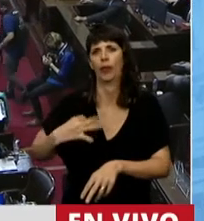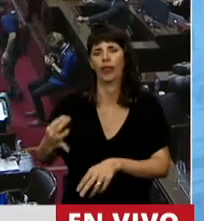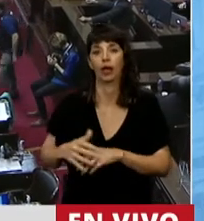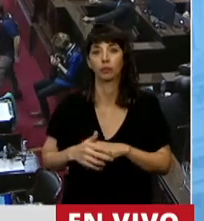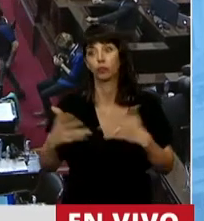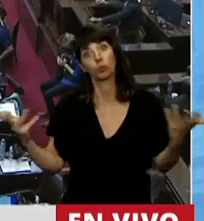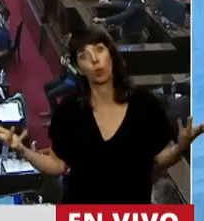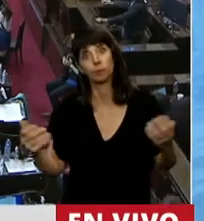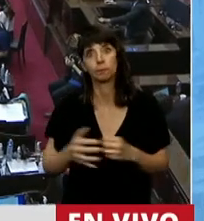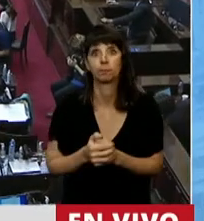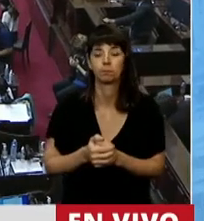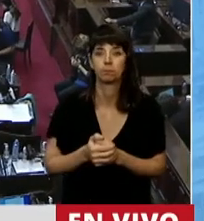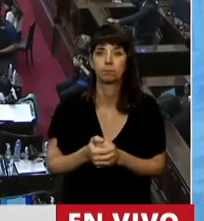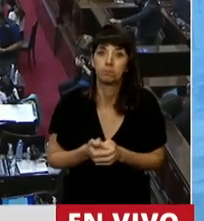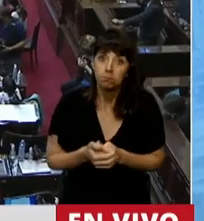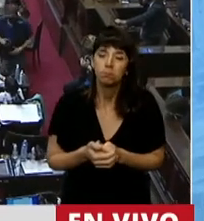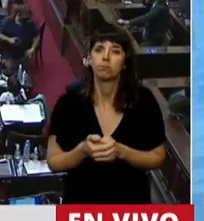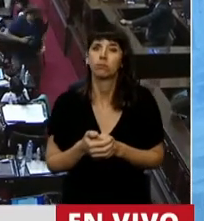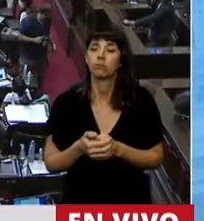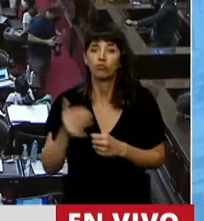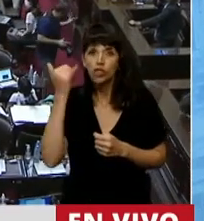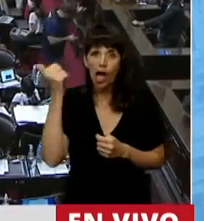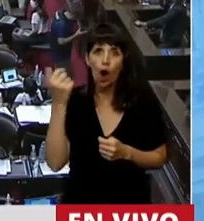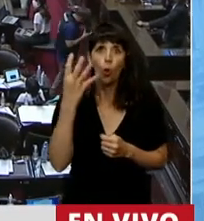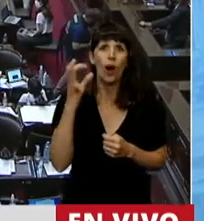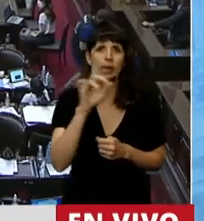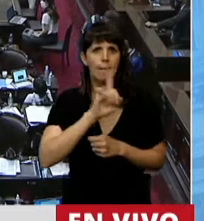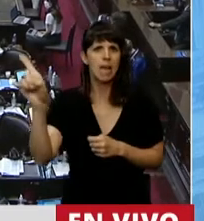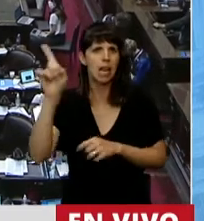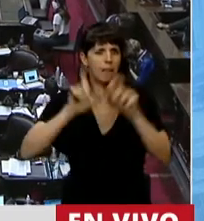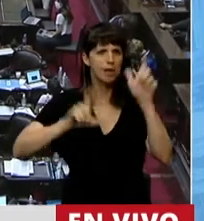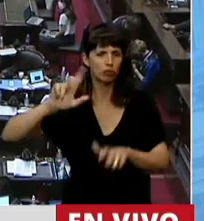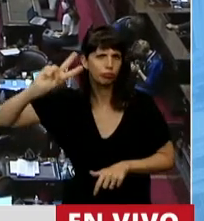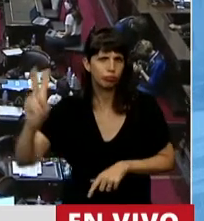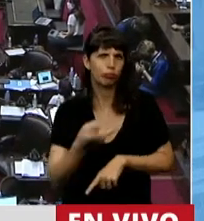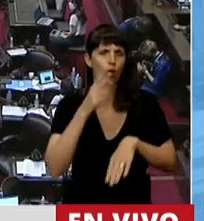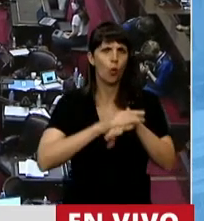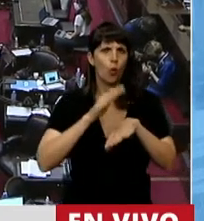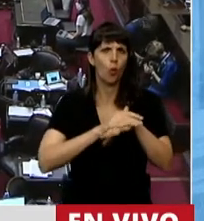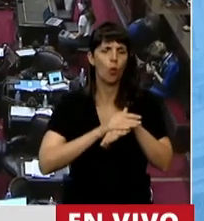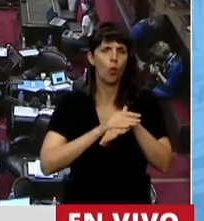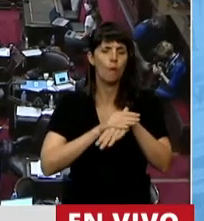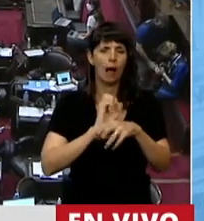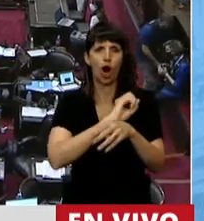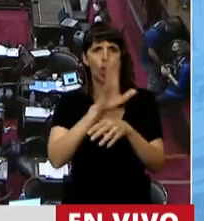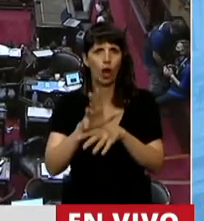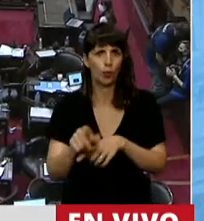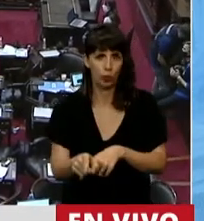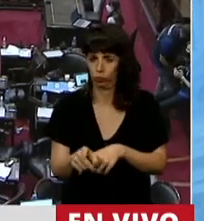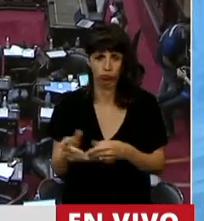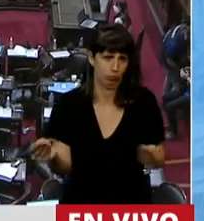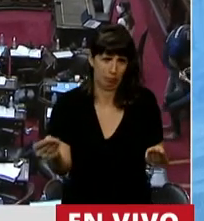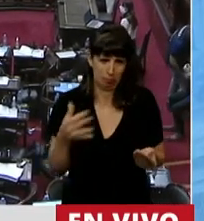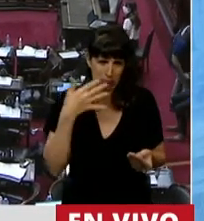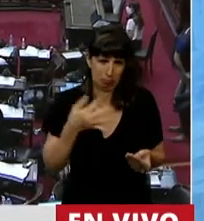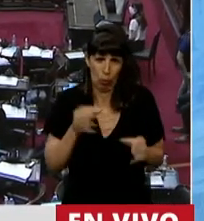Pues, lamentablemente llevamos más de 40.000 muertos de COVID-19, porque claramente fue un desastre